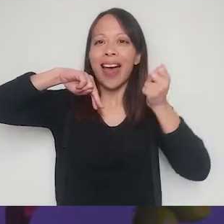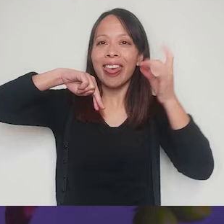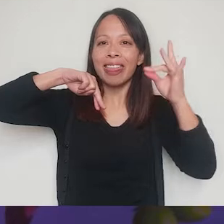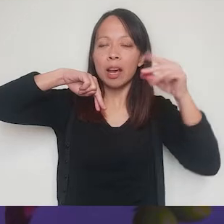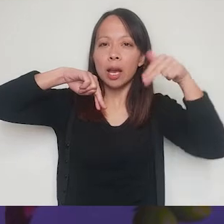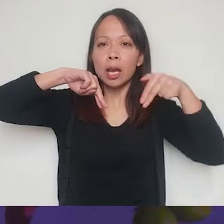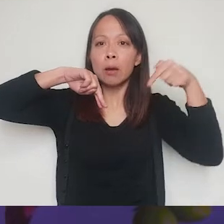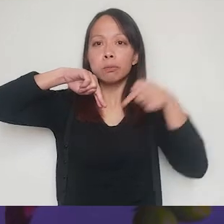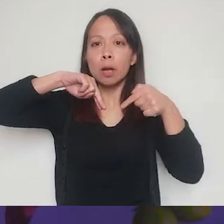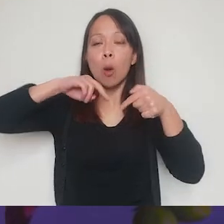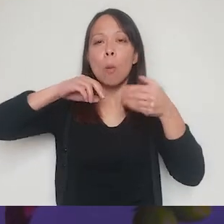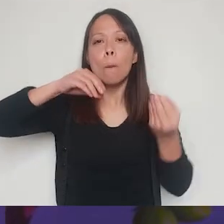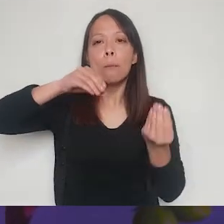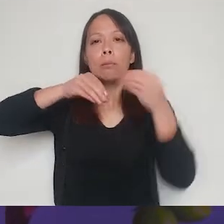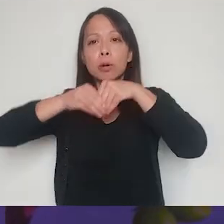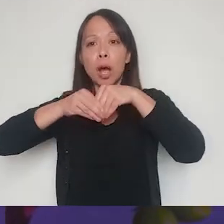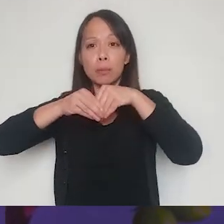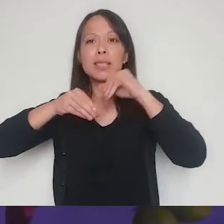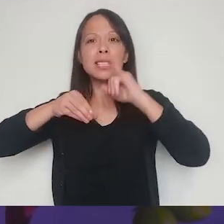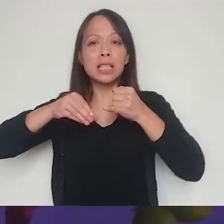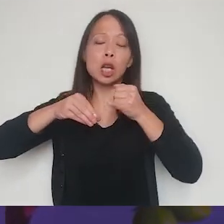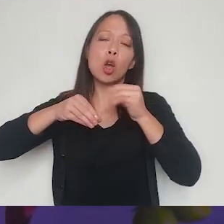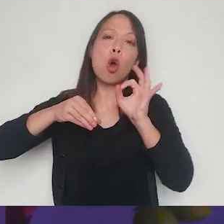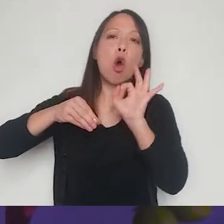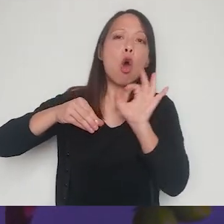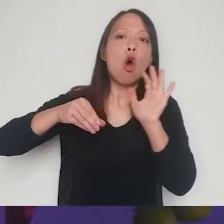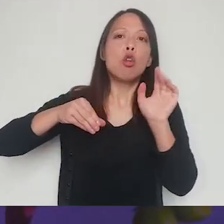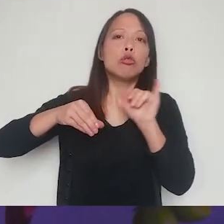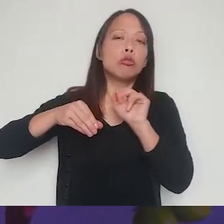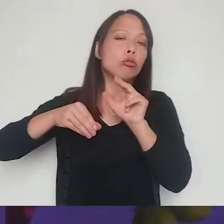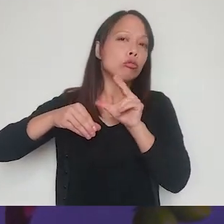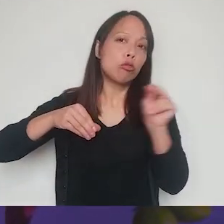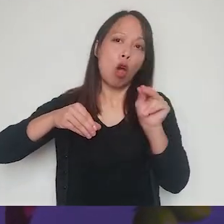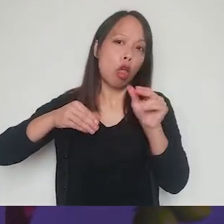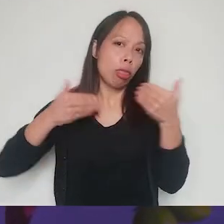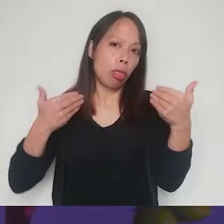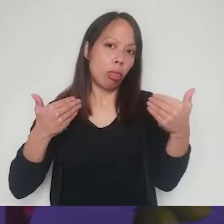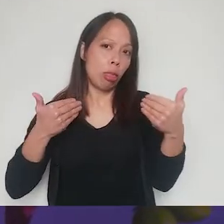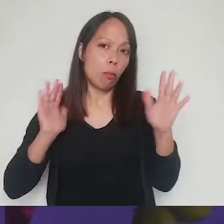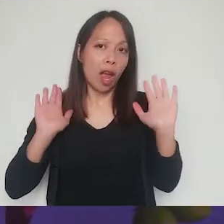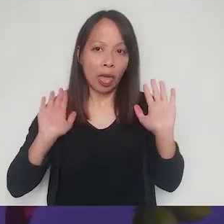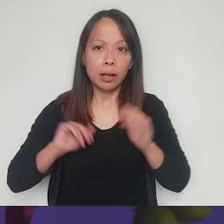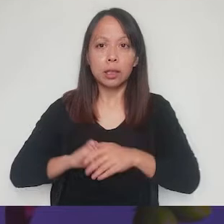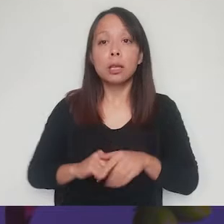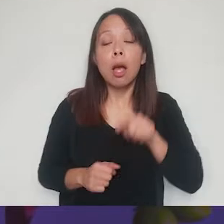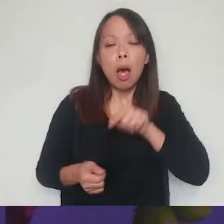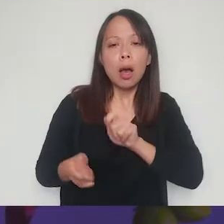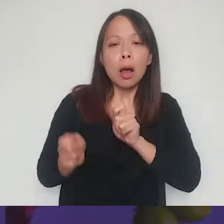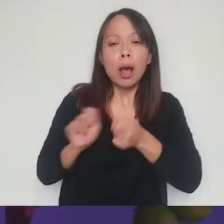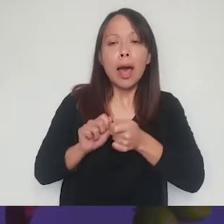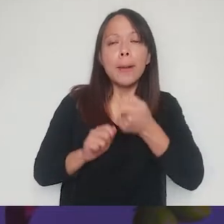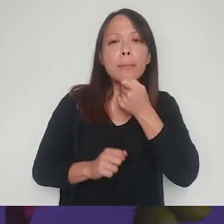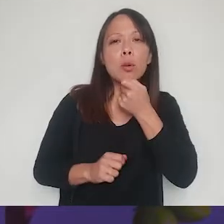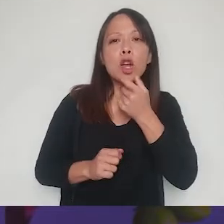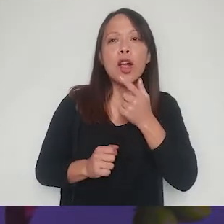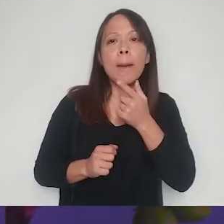ser incluidos o no en las moléculas de ARN mensajero. Y ese proceso ocurre cotranscripcionalmente,